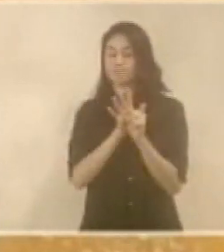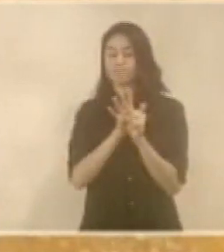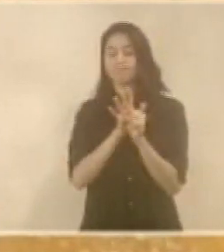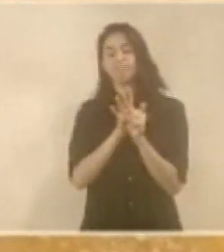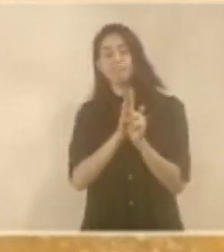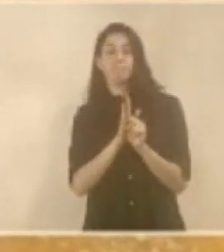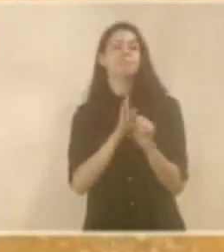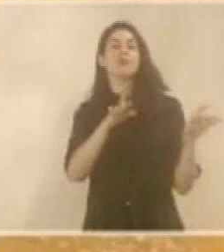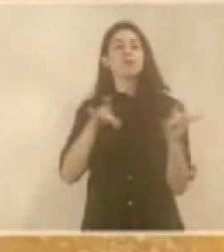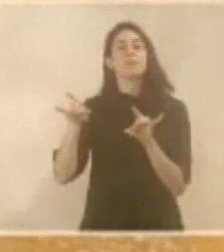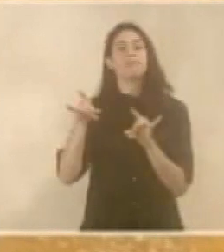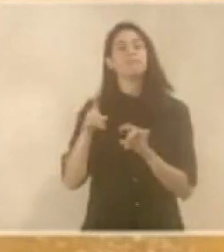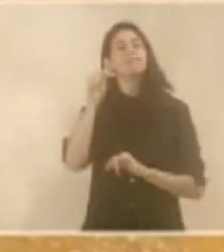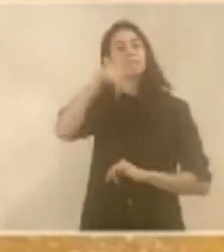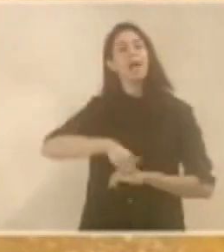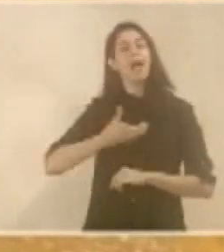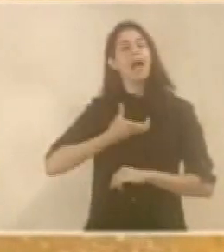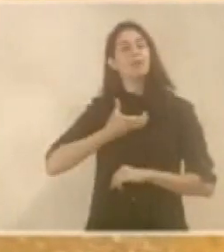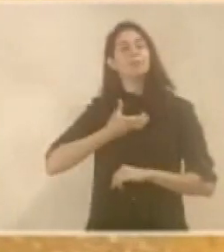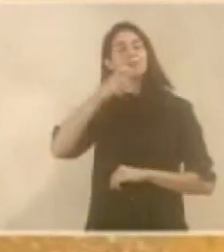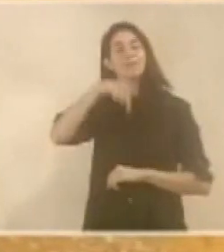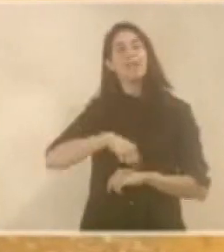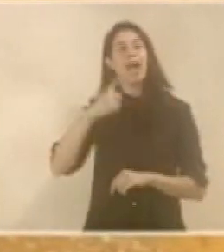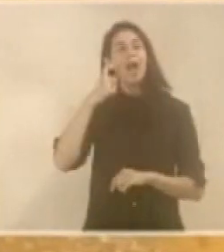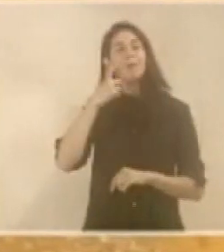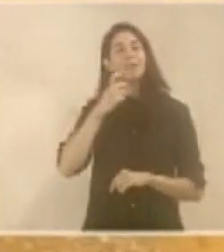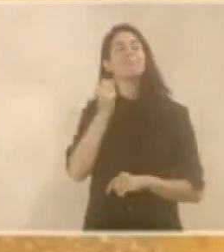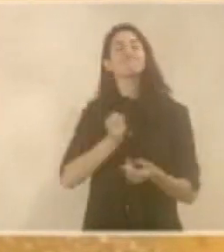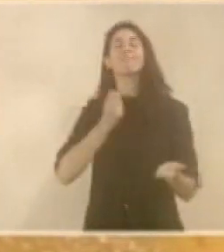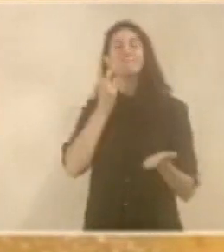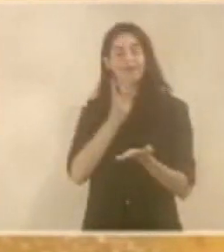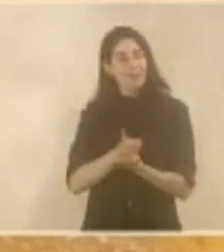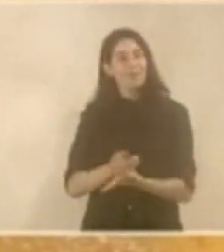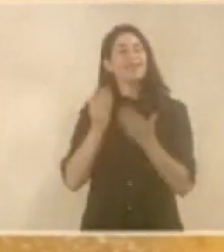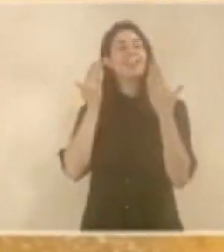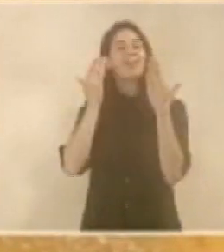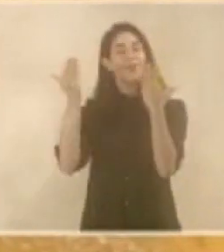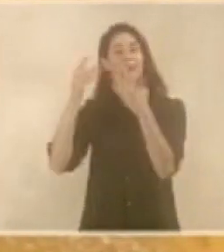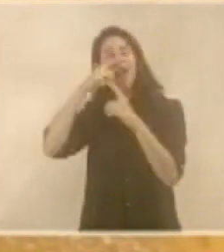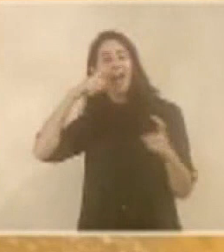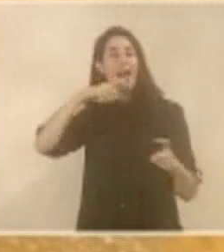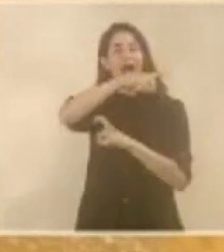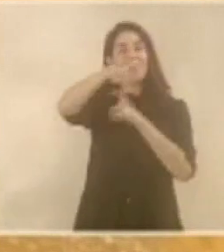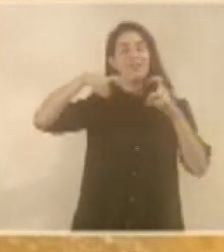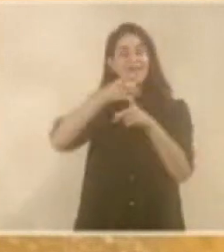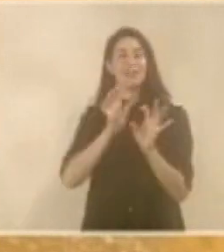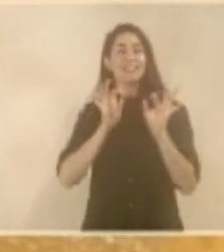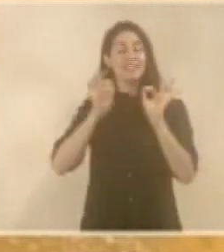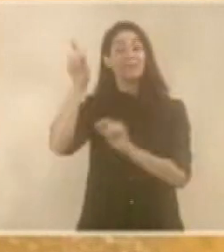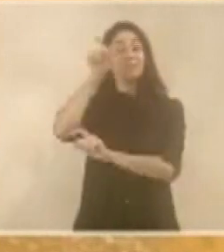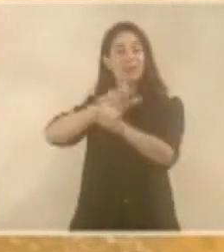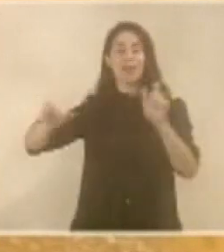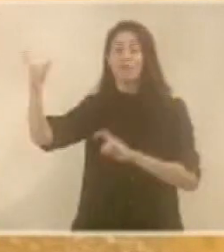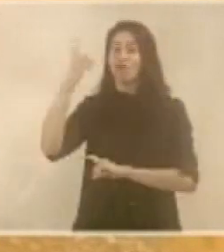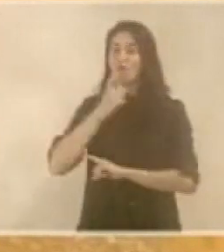Almería conmemora con toda la solemnidad posible el aniversario de los colorados y el modo en que este episodio histórico ha ocupado el interés